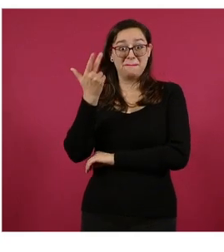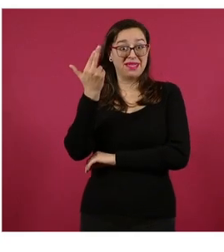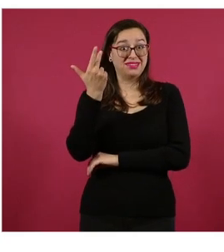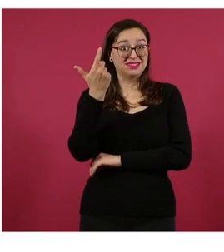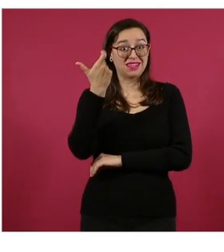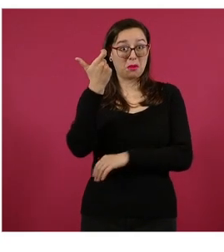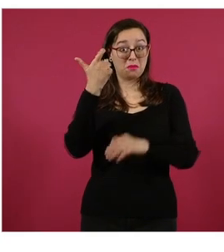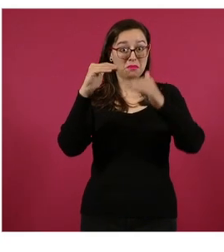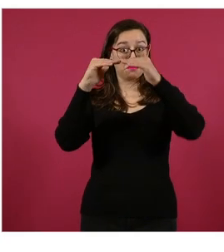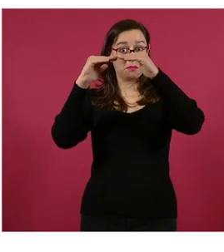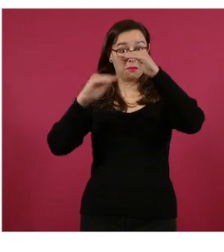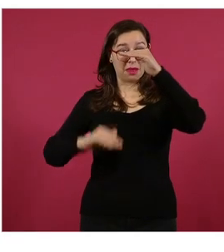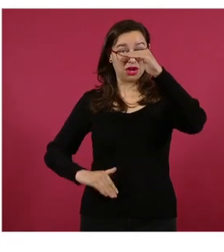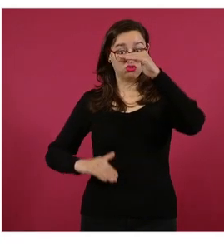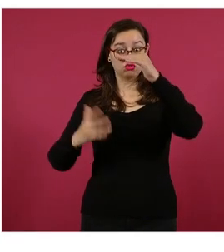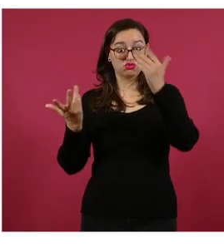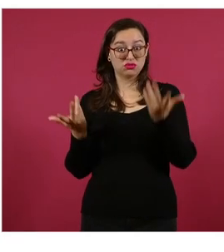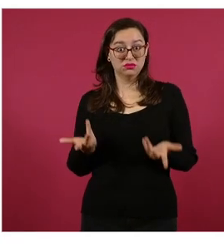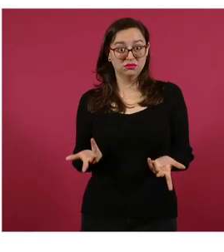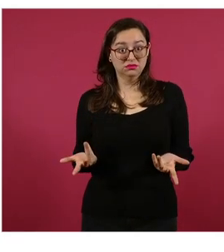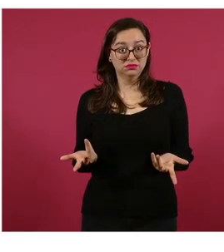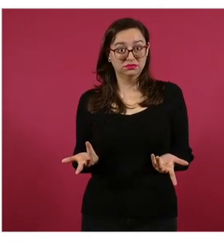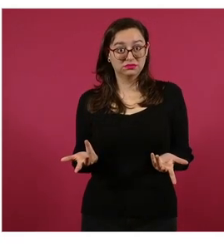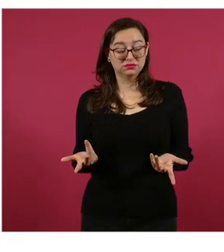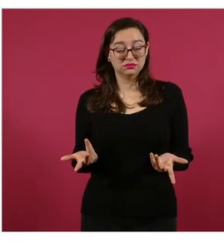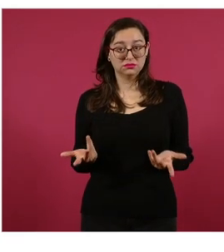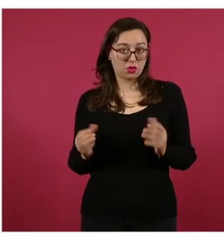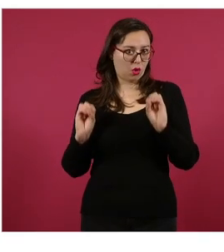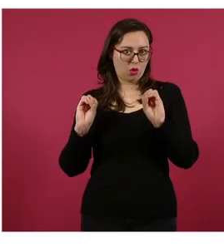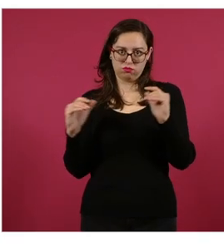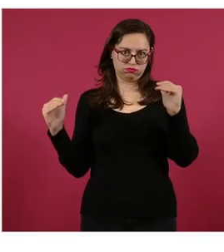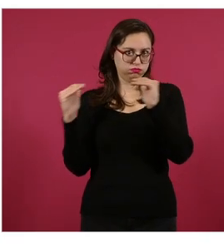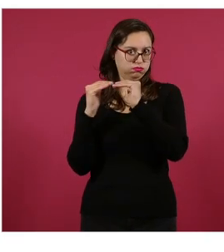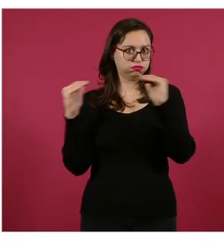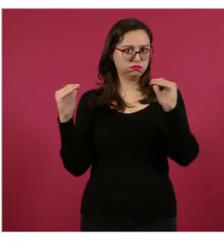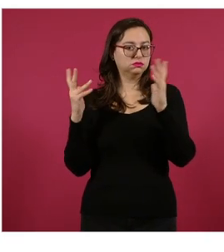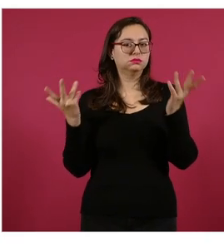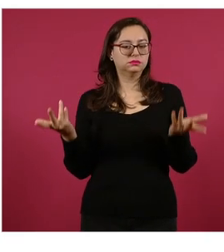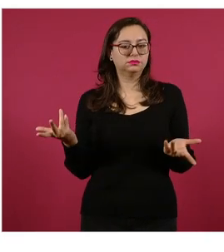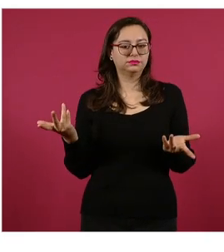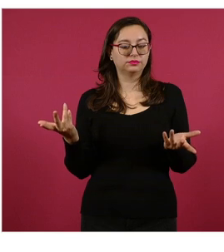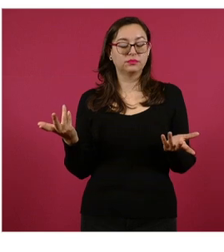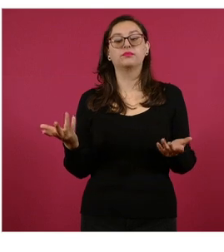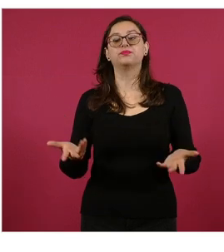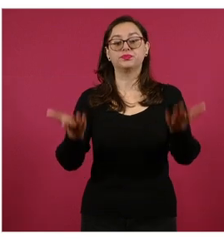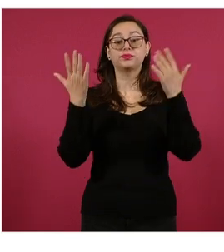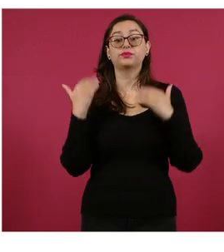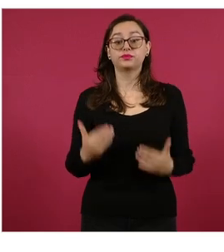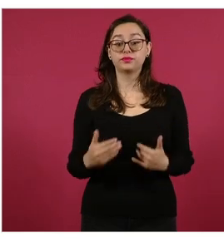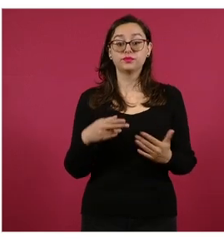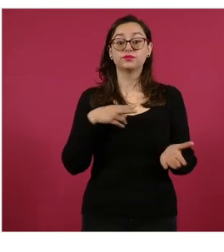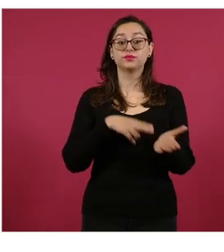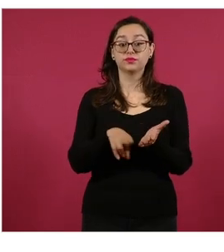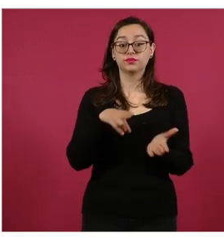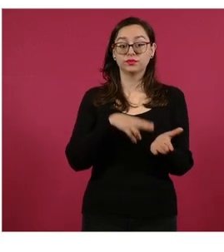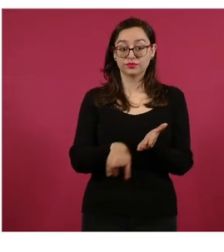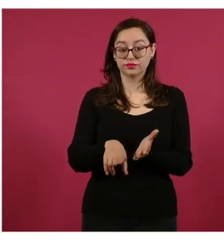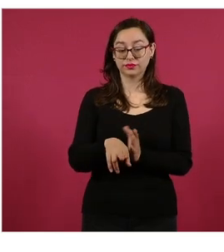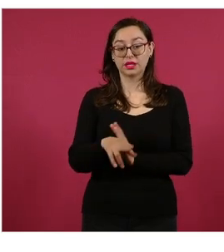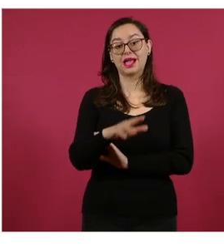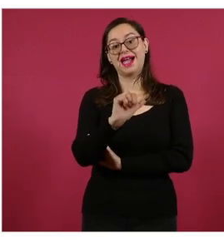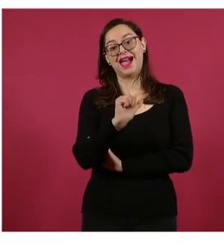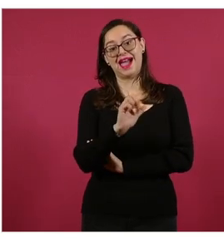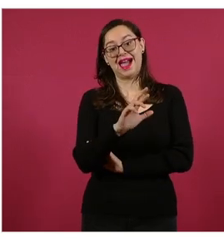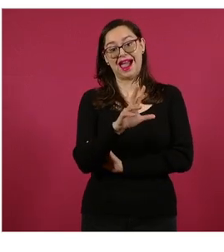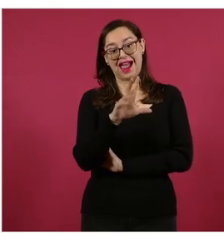promedio o a lo más igual al promedio. En el caso del diésel, tenemos una vez más a Arco, grupo